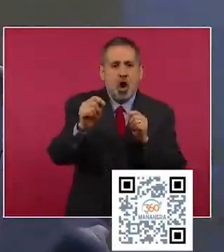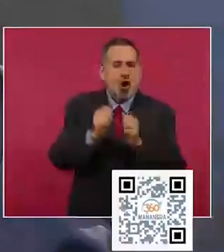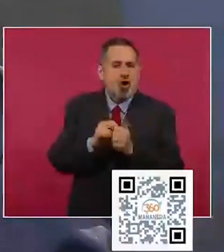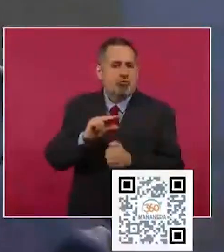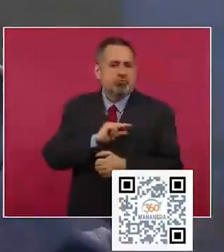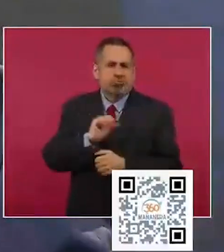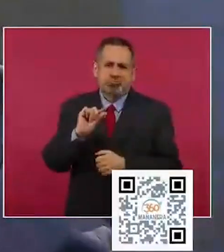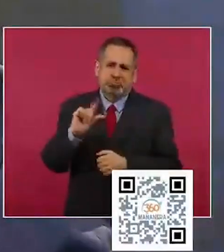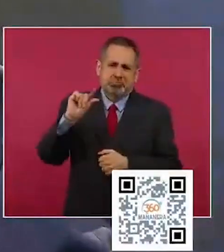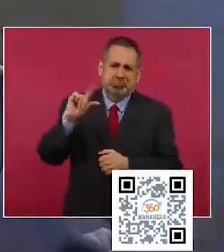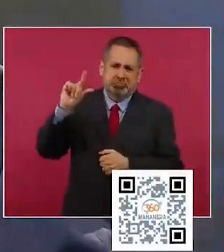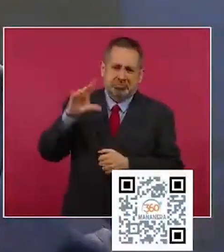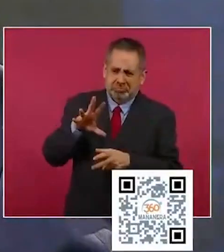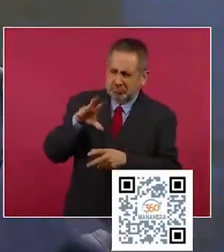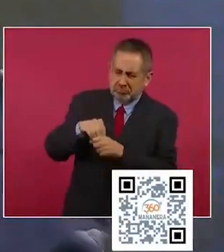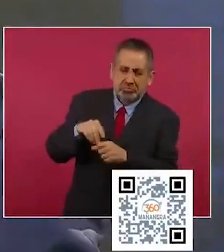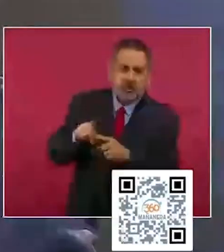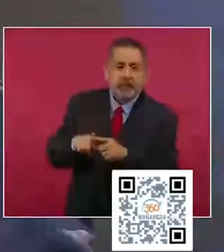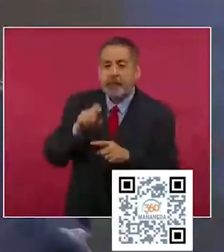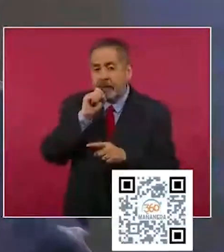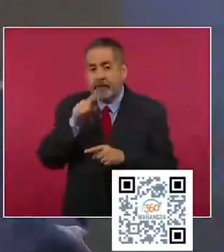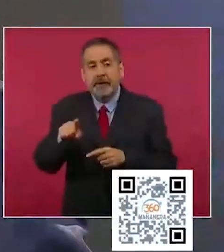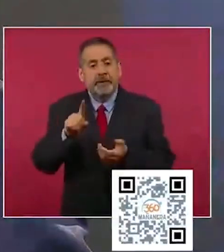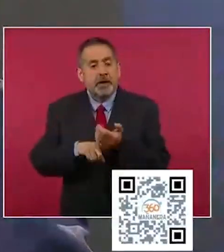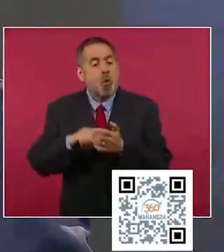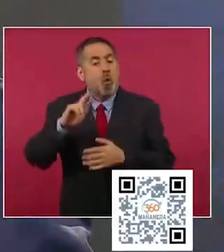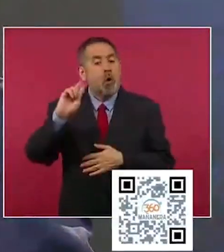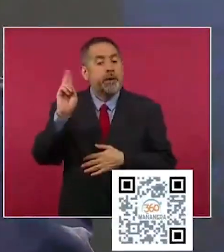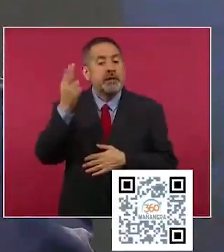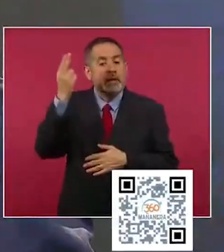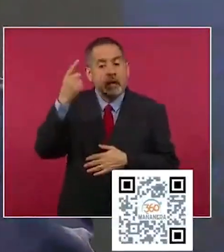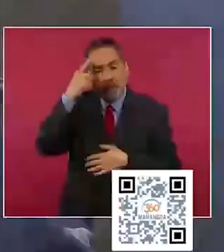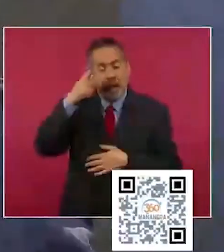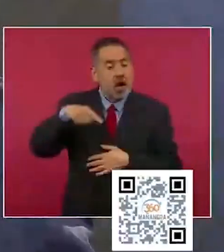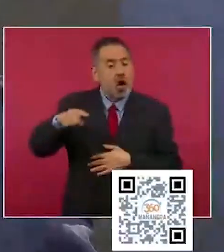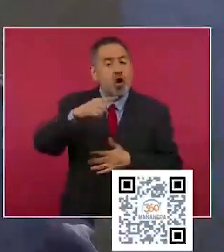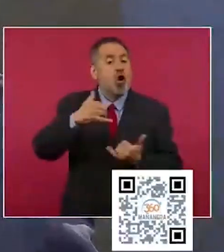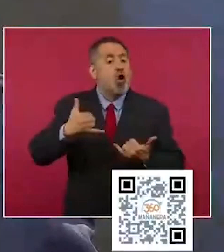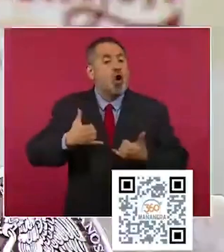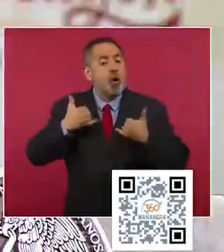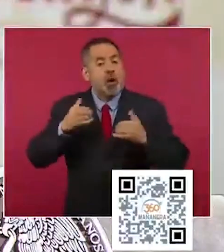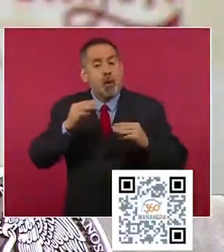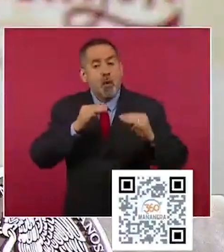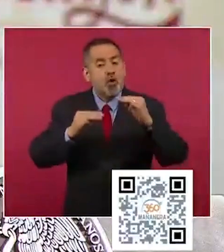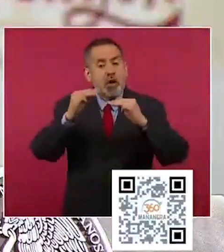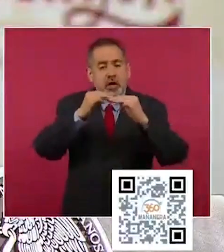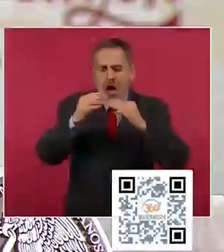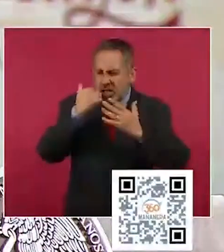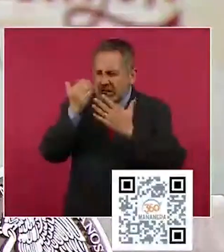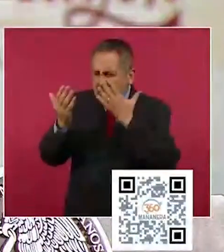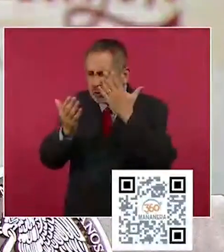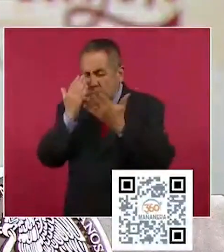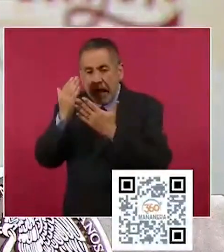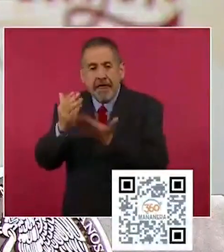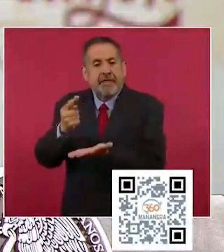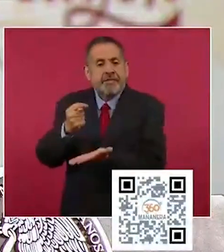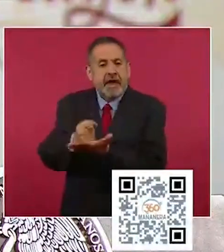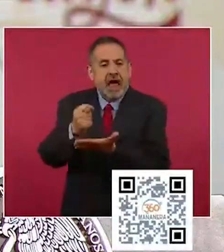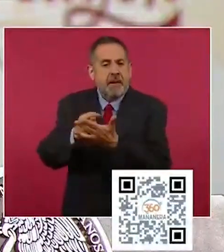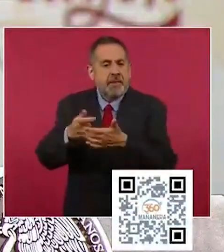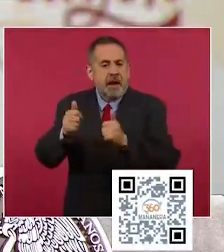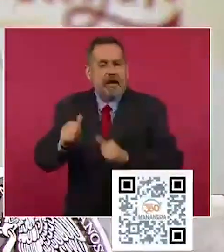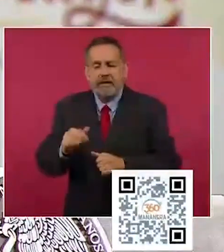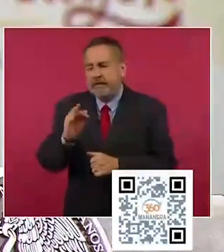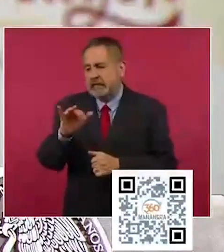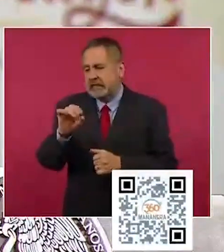También tendremos universidad para que los jóvenes de la montaña que quieran estudiar terapia física o